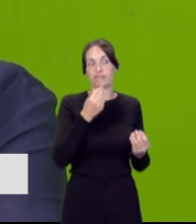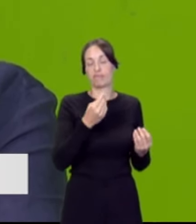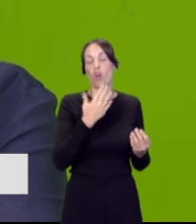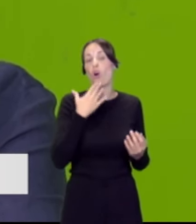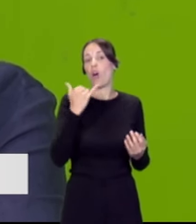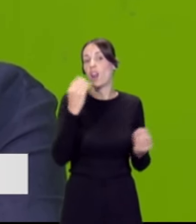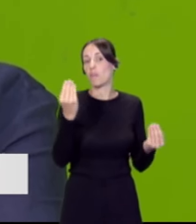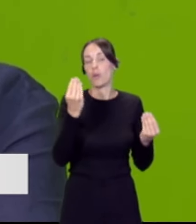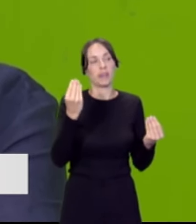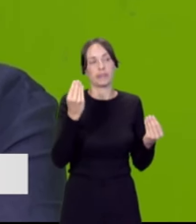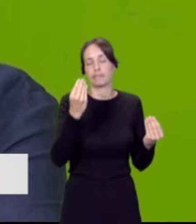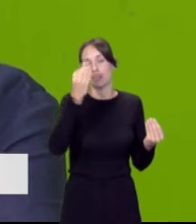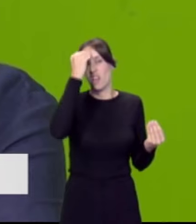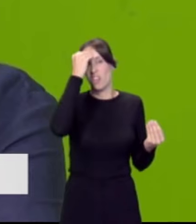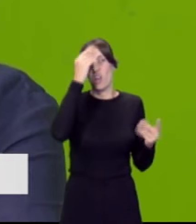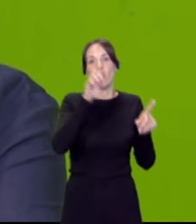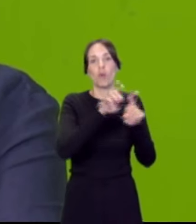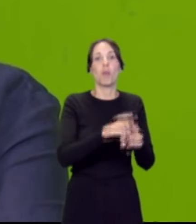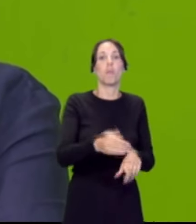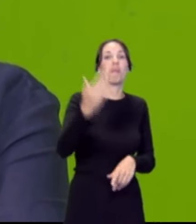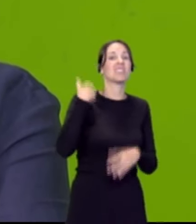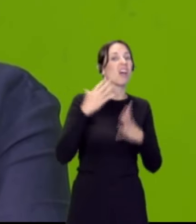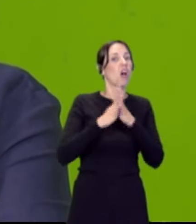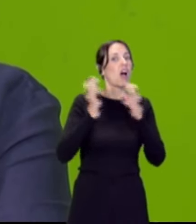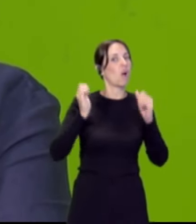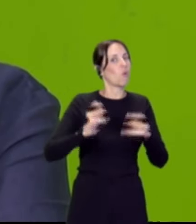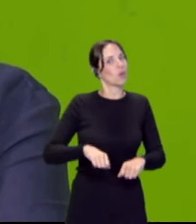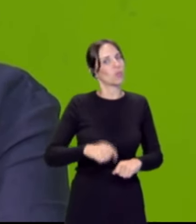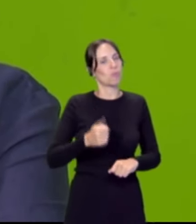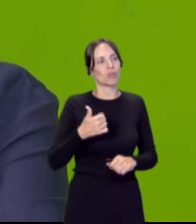un acuerdo que no fue muy afortunado.